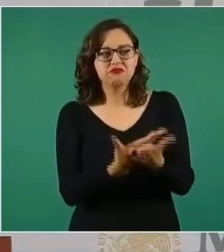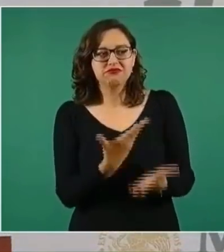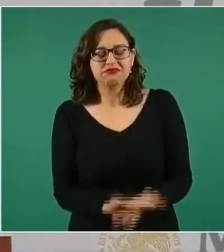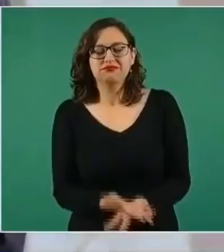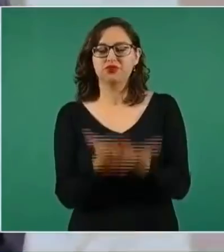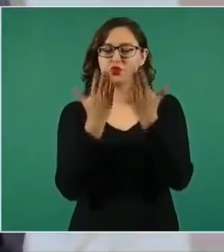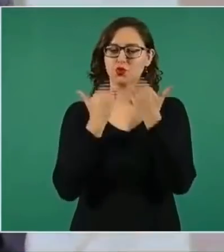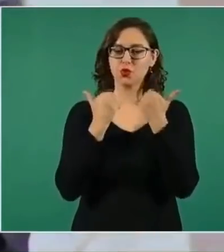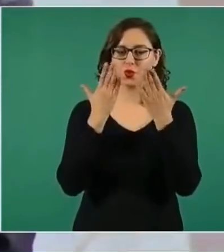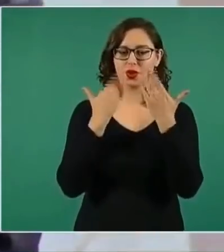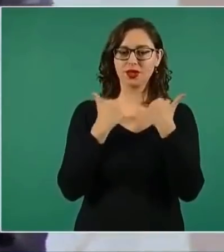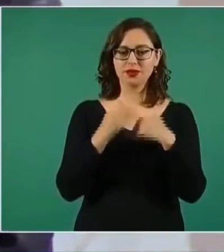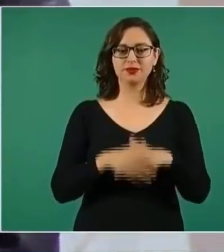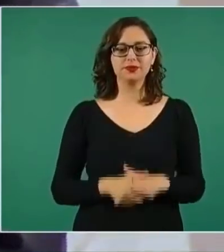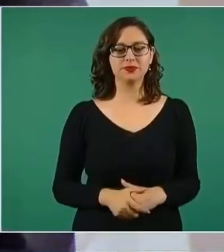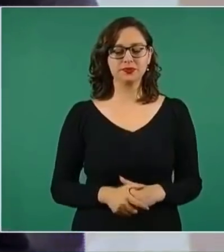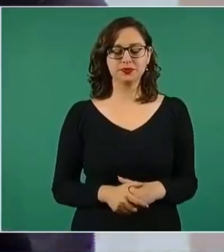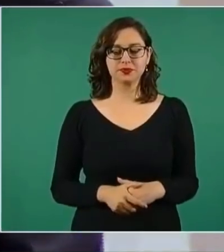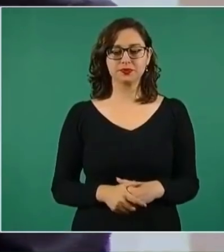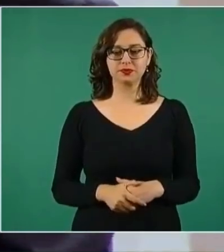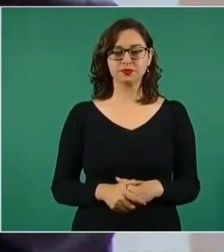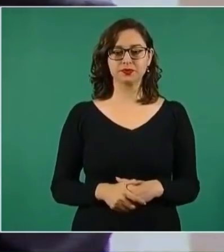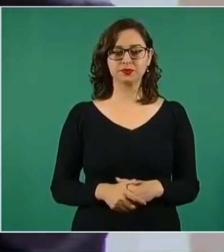No debe descartarse, sin embargo,